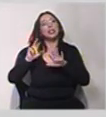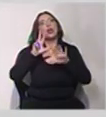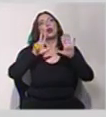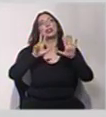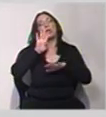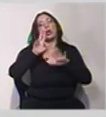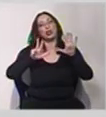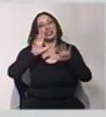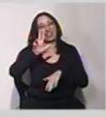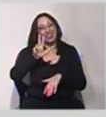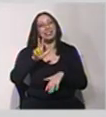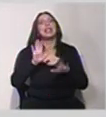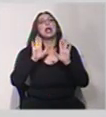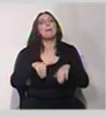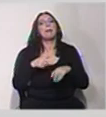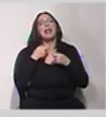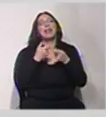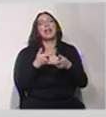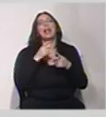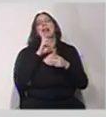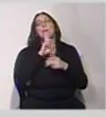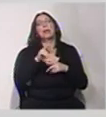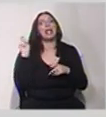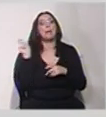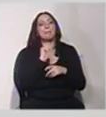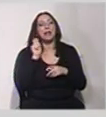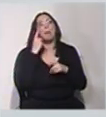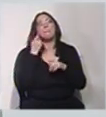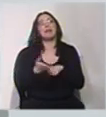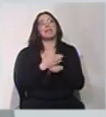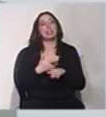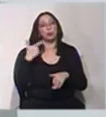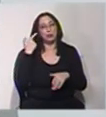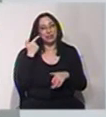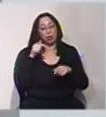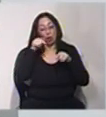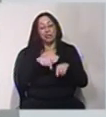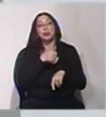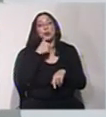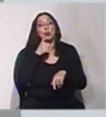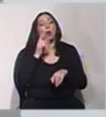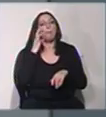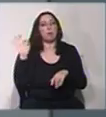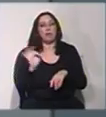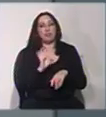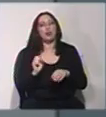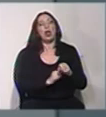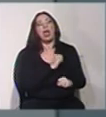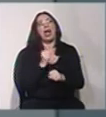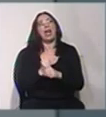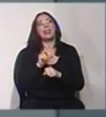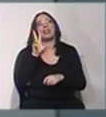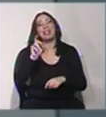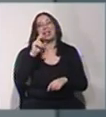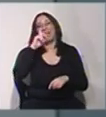0800-8483, disponible para brindar respuestas de emergencia para prevenir suicidios. Esta solución es transitoria y funcionará hasta el 30